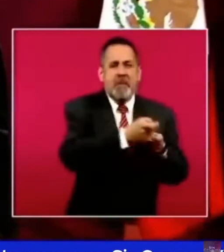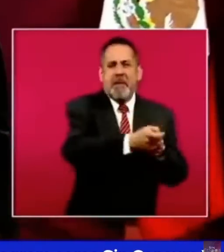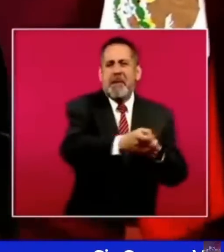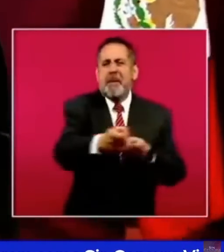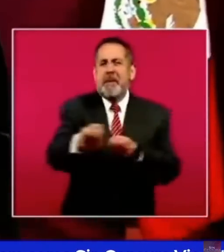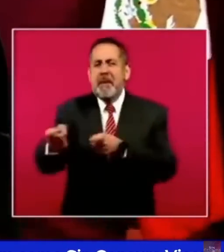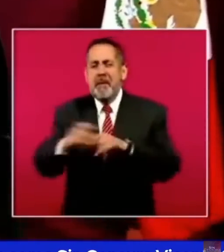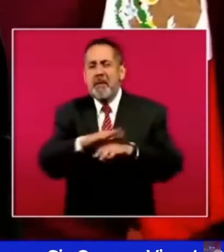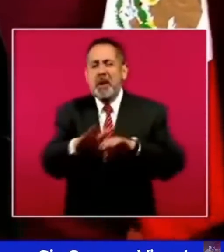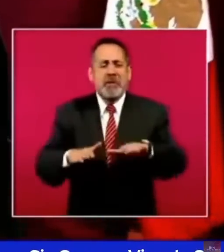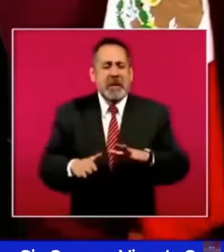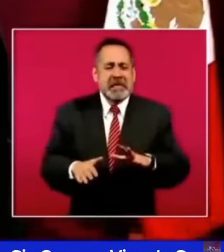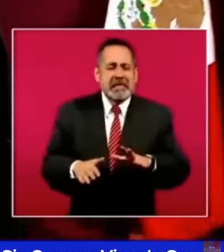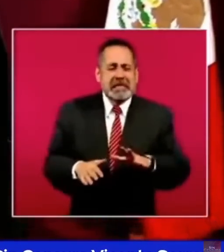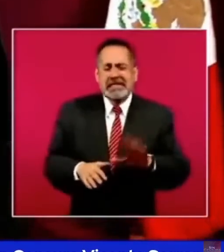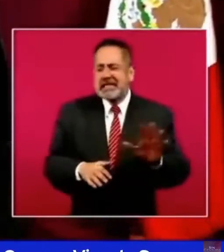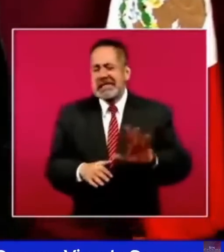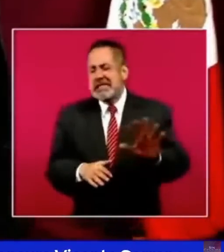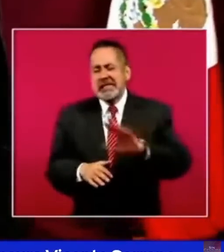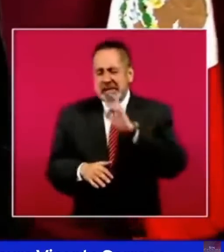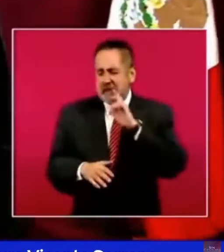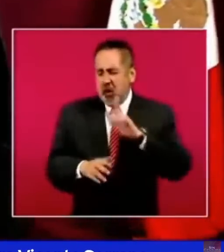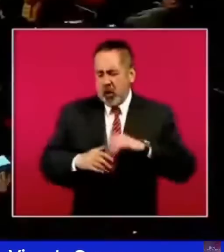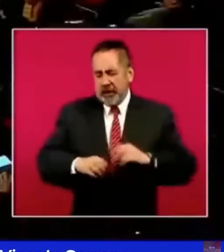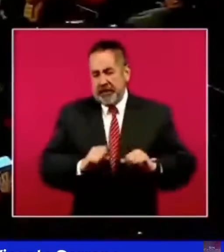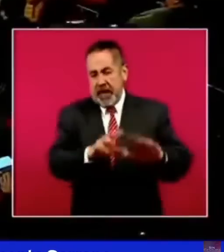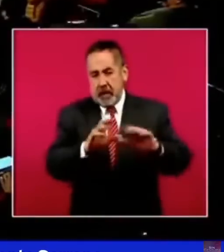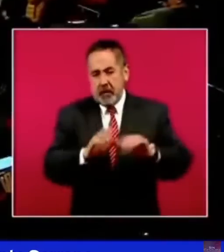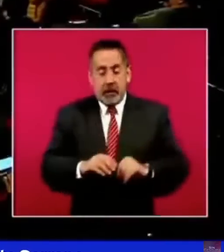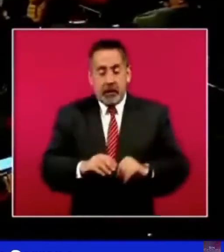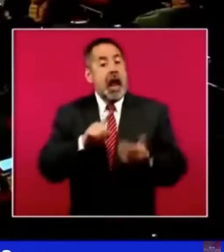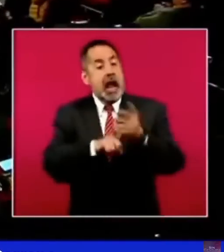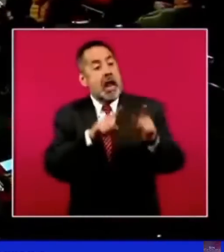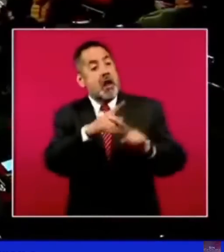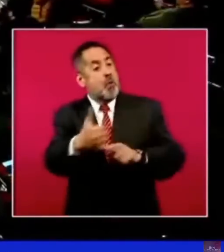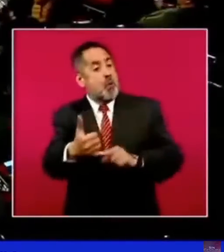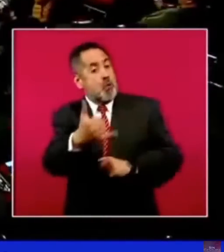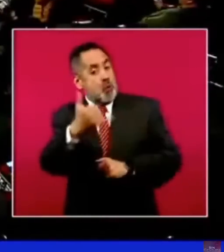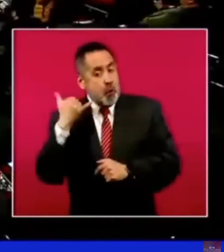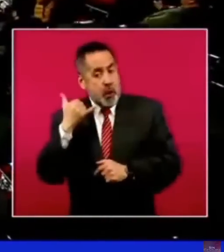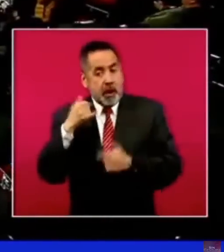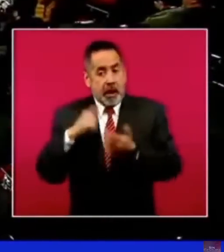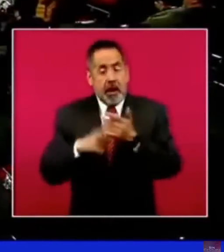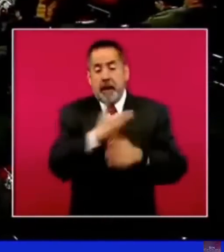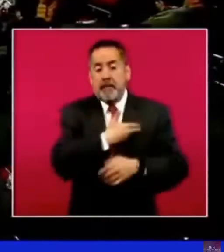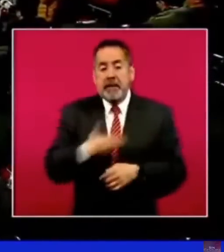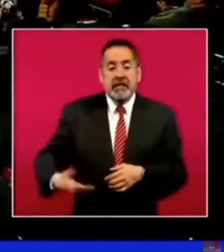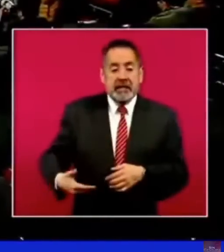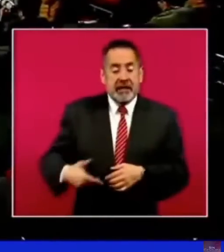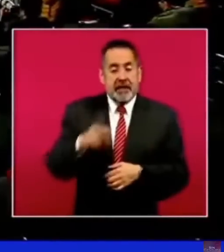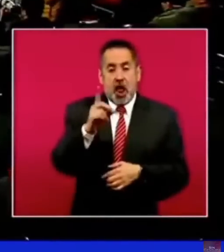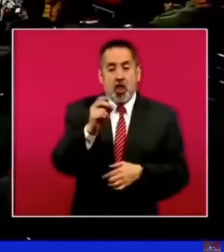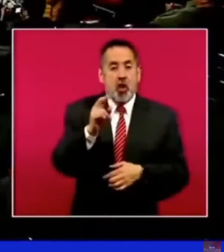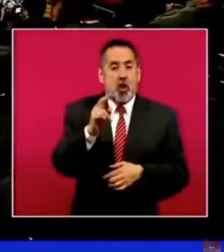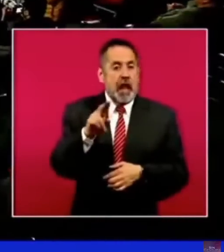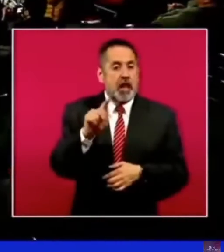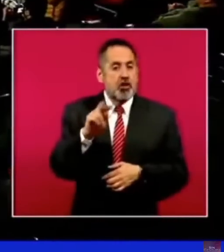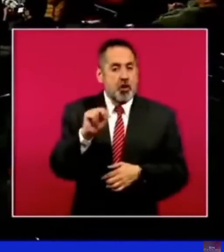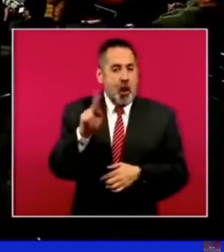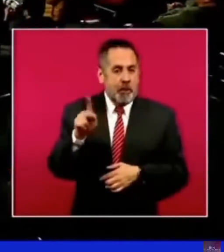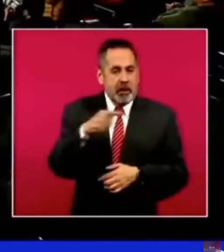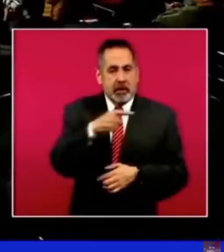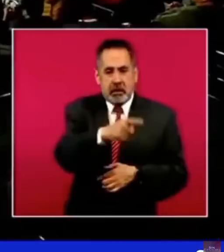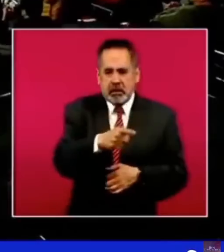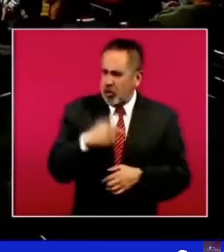y tomamos esa decisión. Me habló el presidente Trump para ofrecerme apoyo.